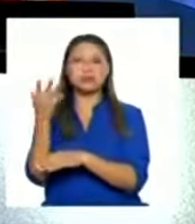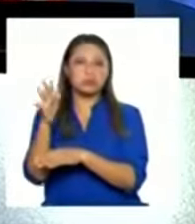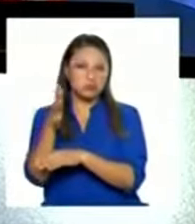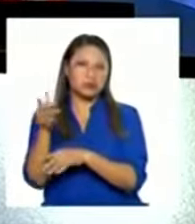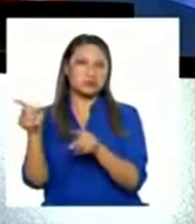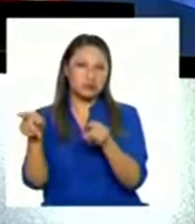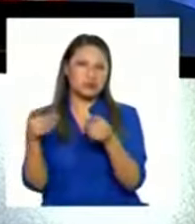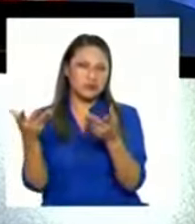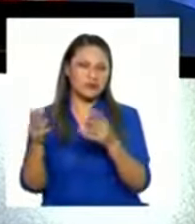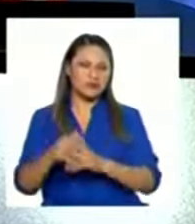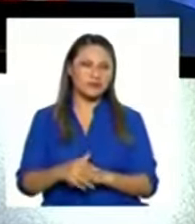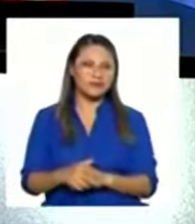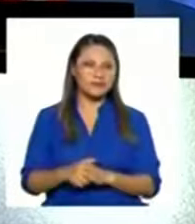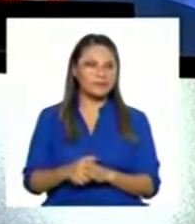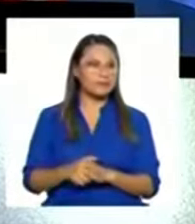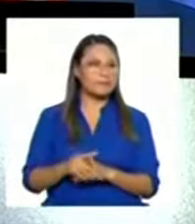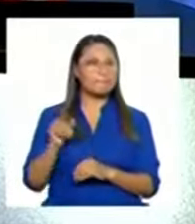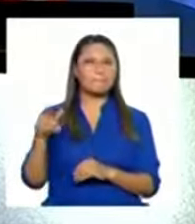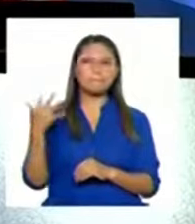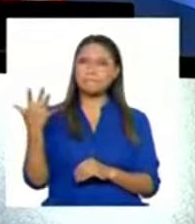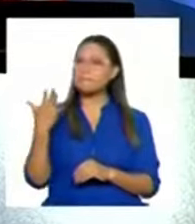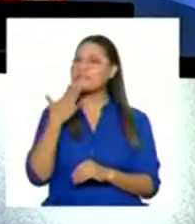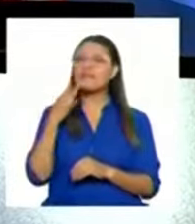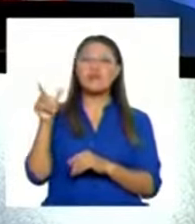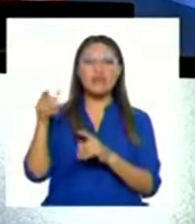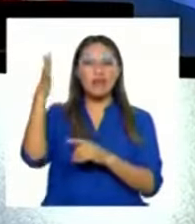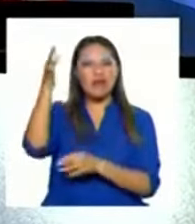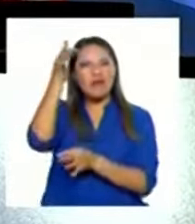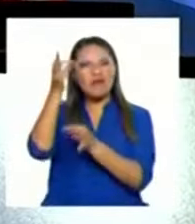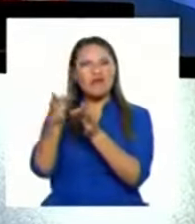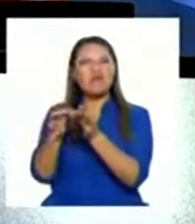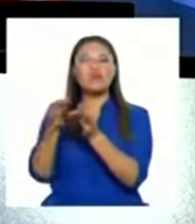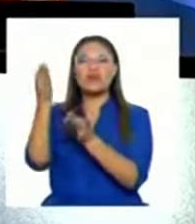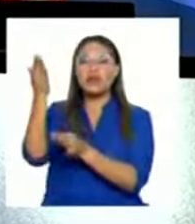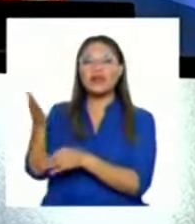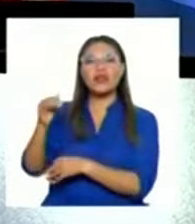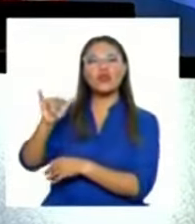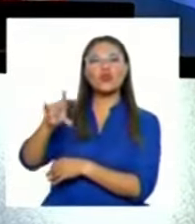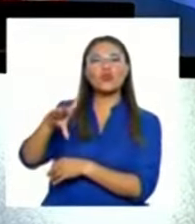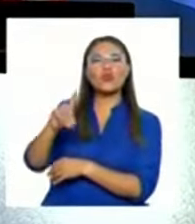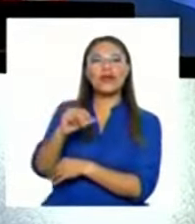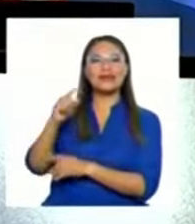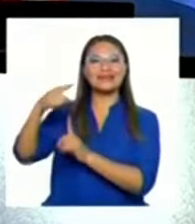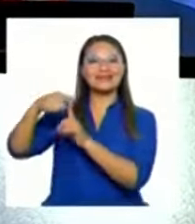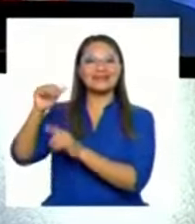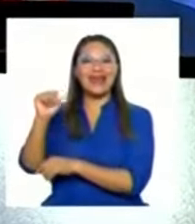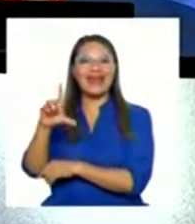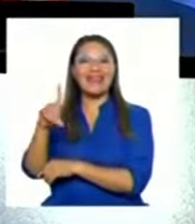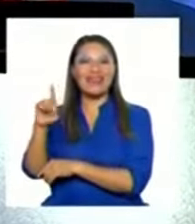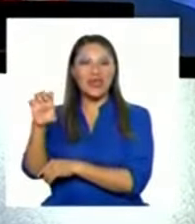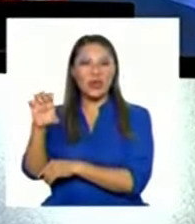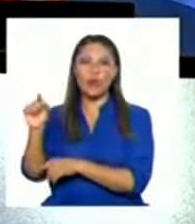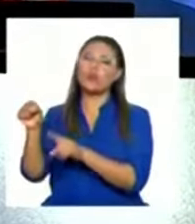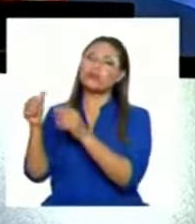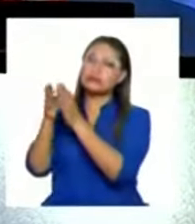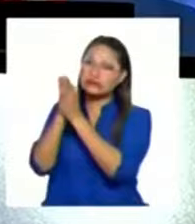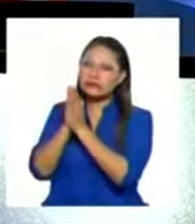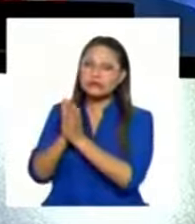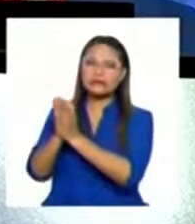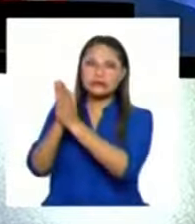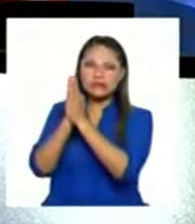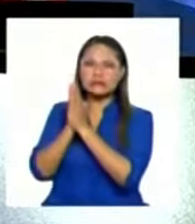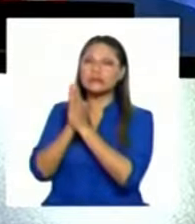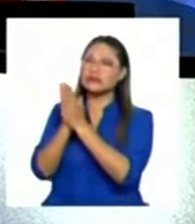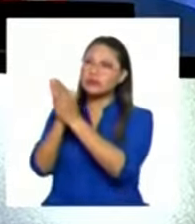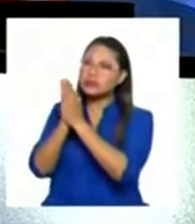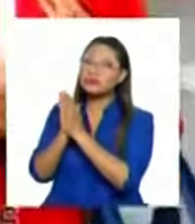pasado. ¿Verdad? ¿Sí? Ellos, entre ellos estaban los devotos de San Judas Tadeo, ¿no? Quienes se encomiendan a su figura para hacerle diversas